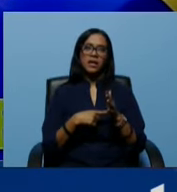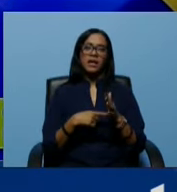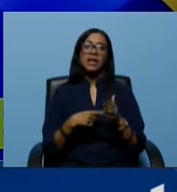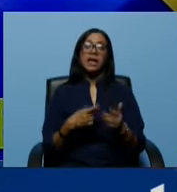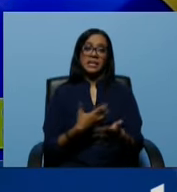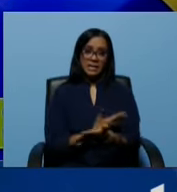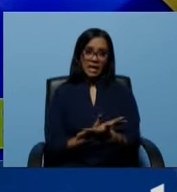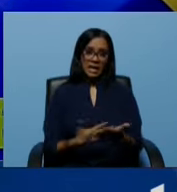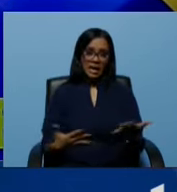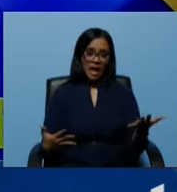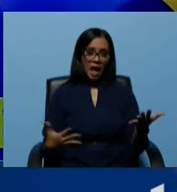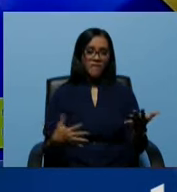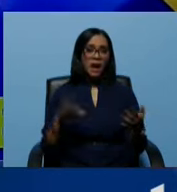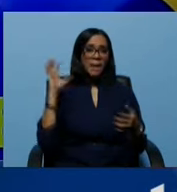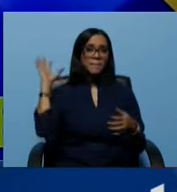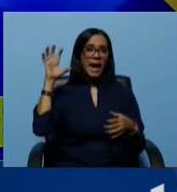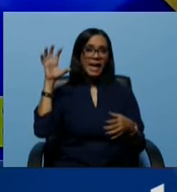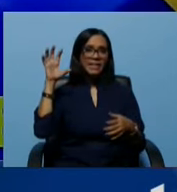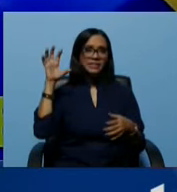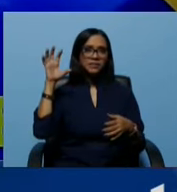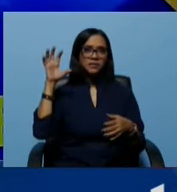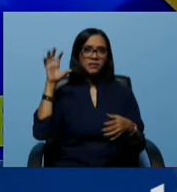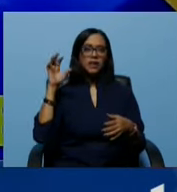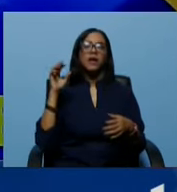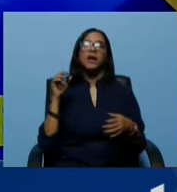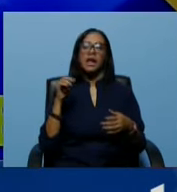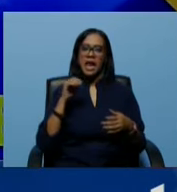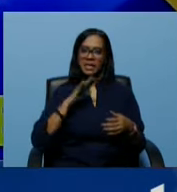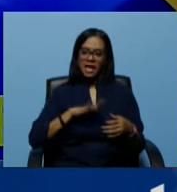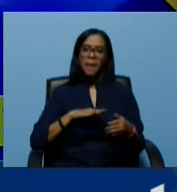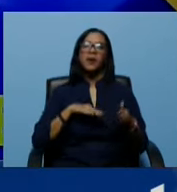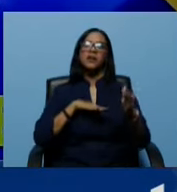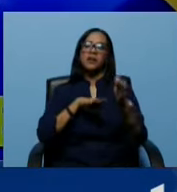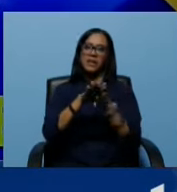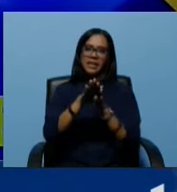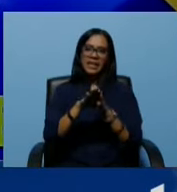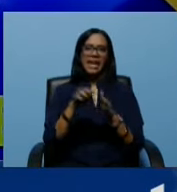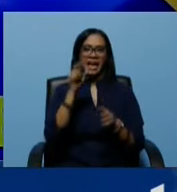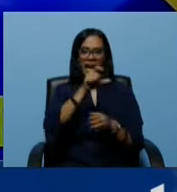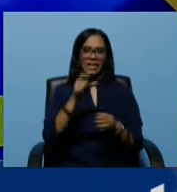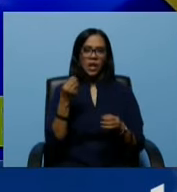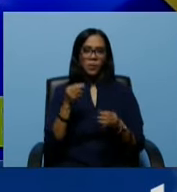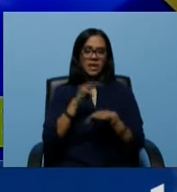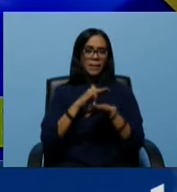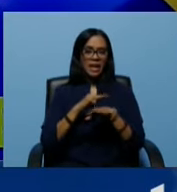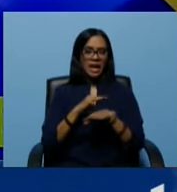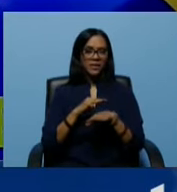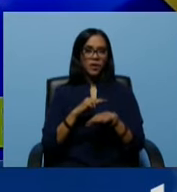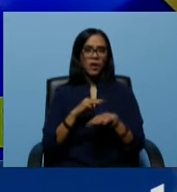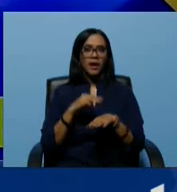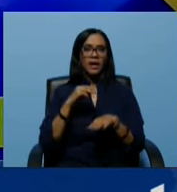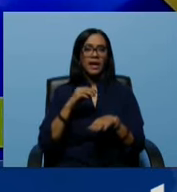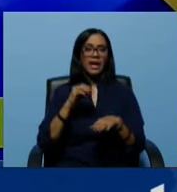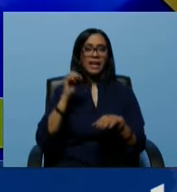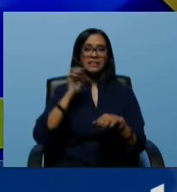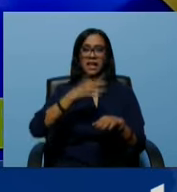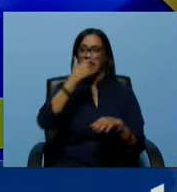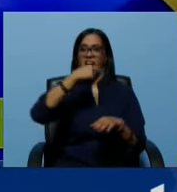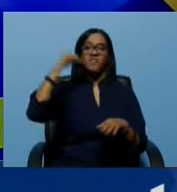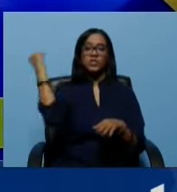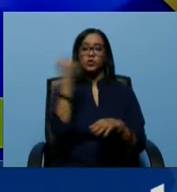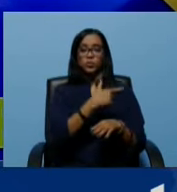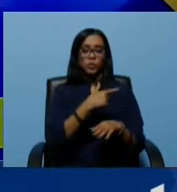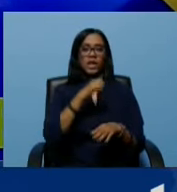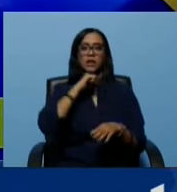país, las hemos superado. Y gente como ese ministro que tuve queda en el basural de la historia, de